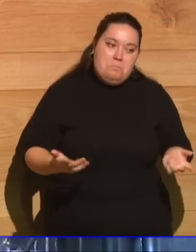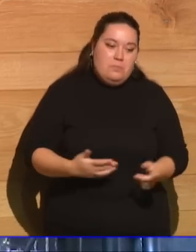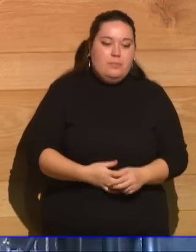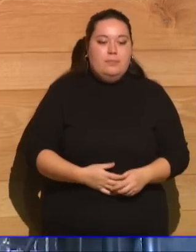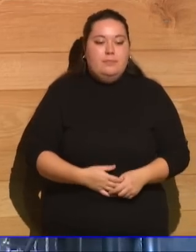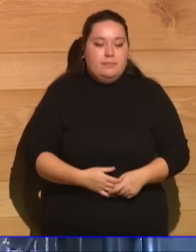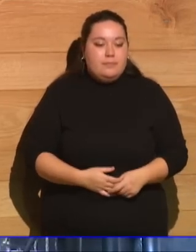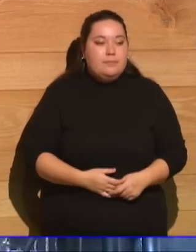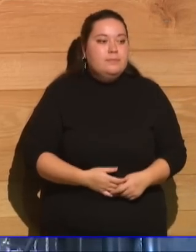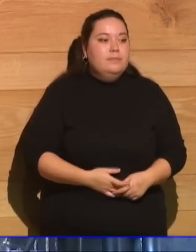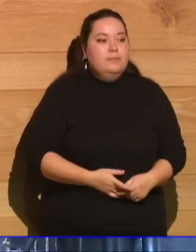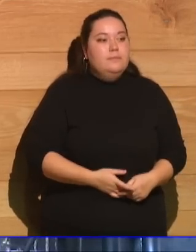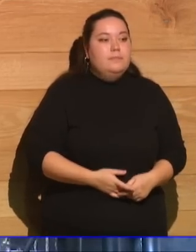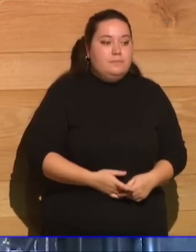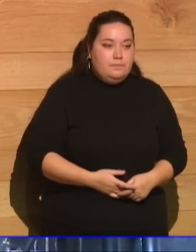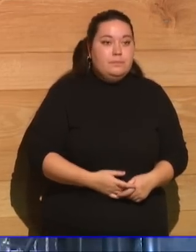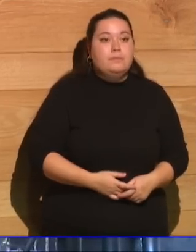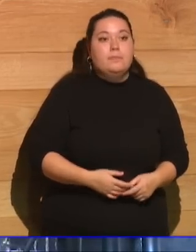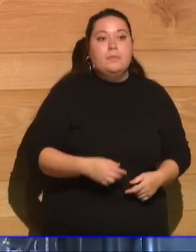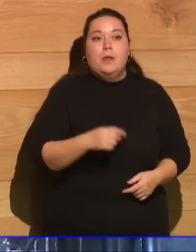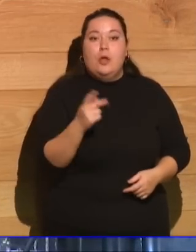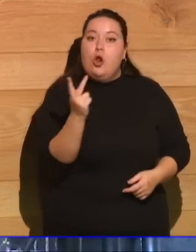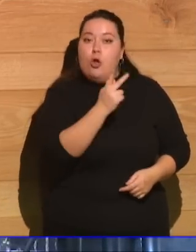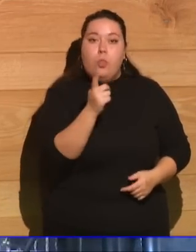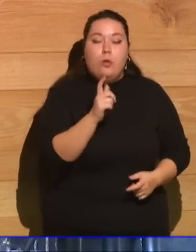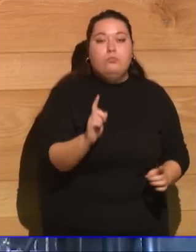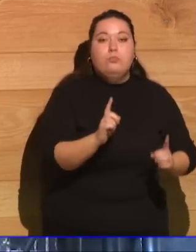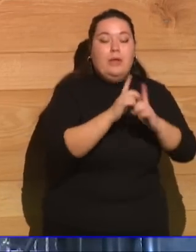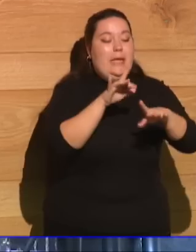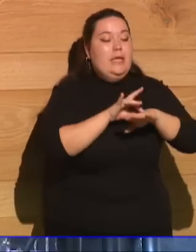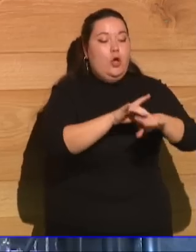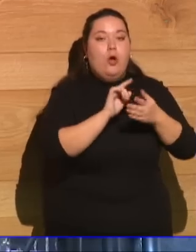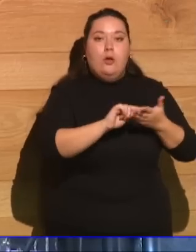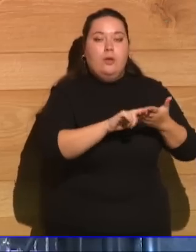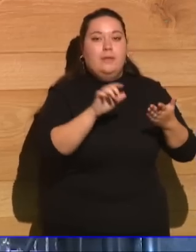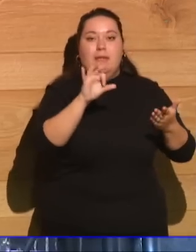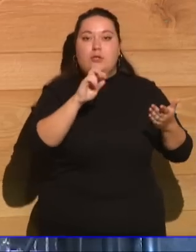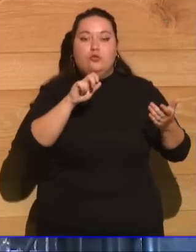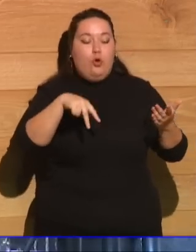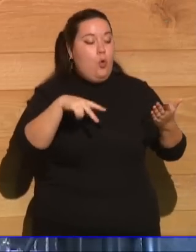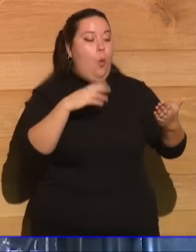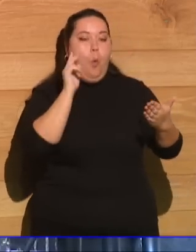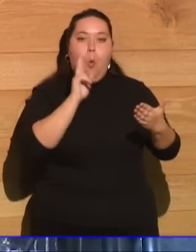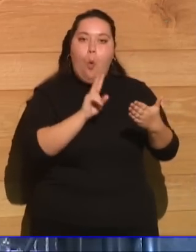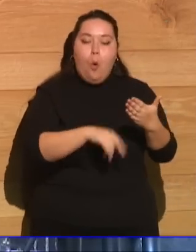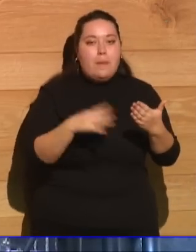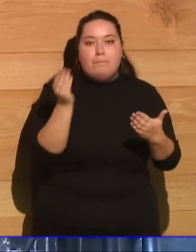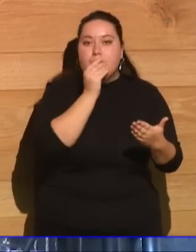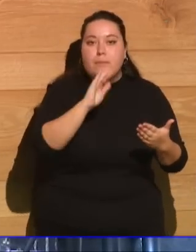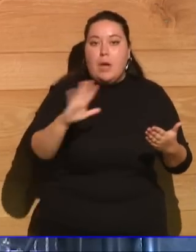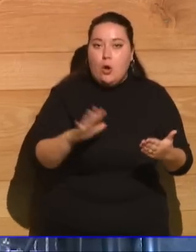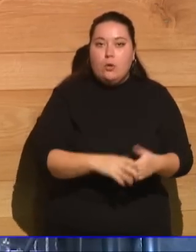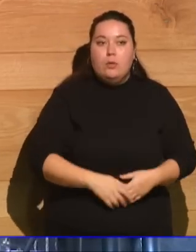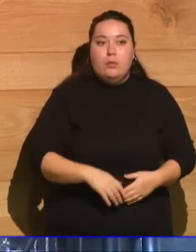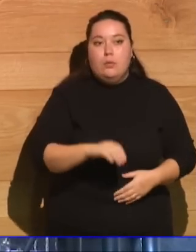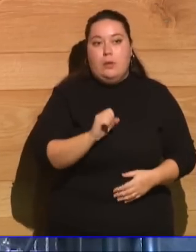Cuando Putnam y Parker se encuentran con el guión de Oliver Stone, dicen que es el mejor guión que han leído en su vida. No sé qué querrá decir eso